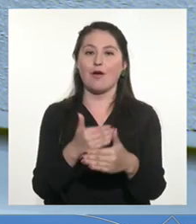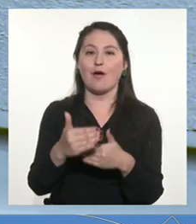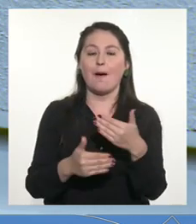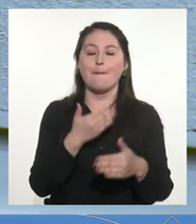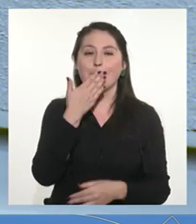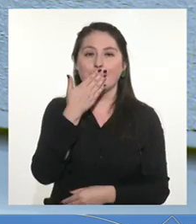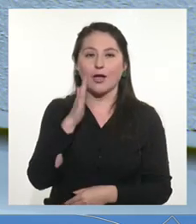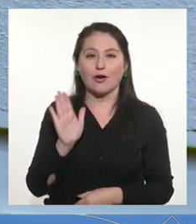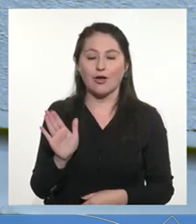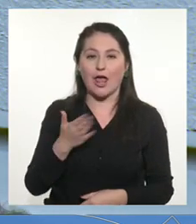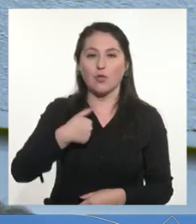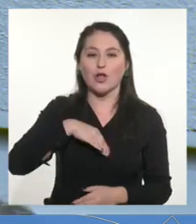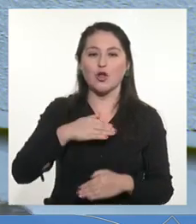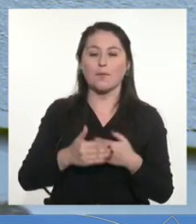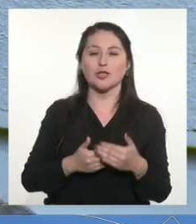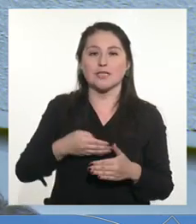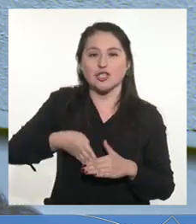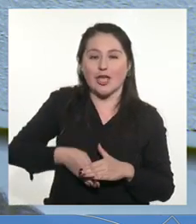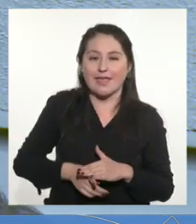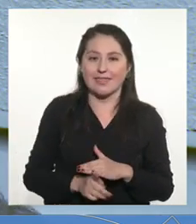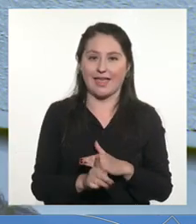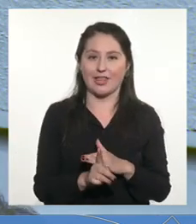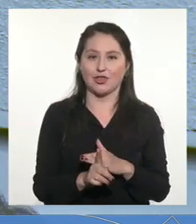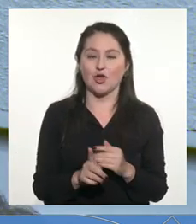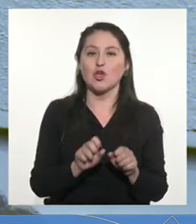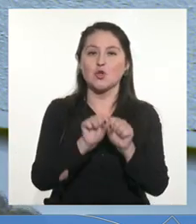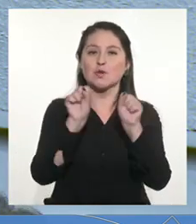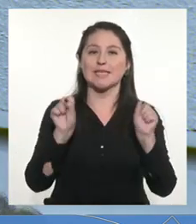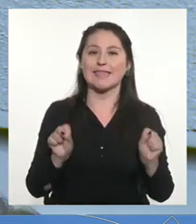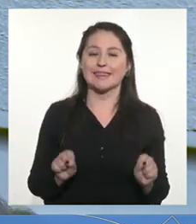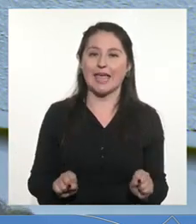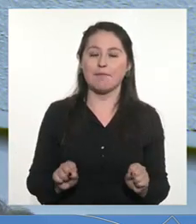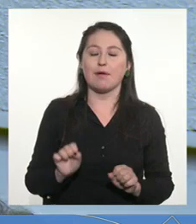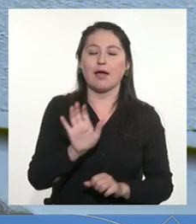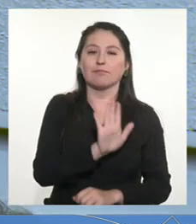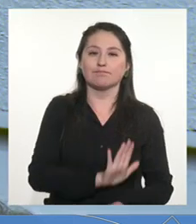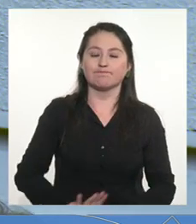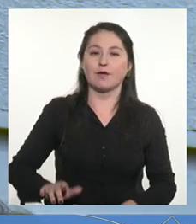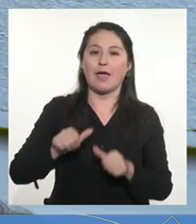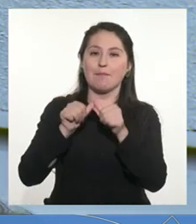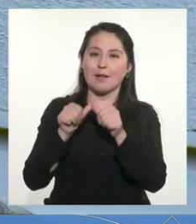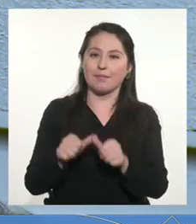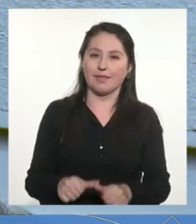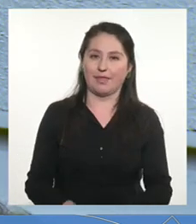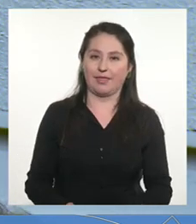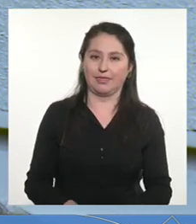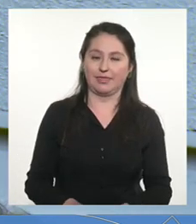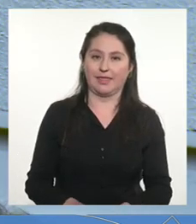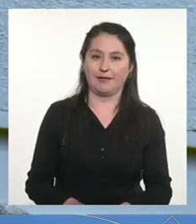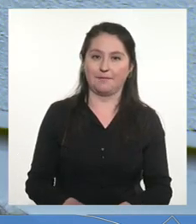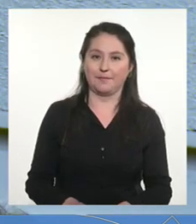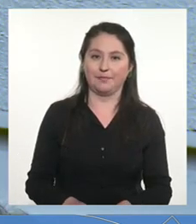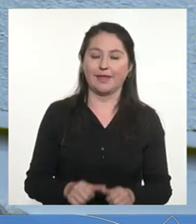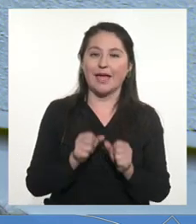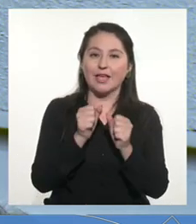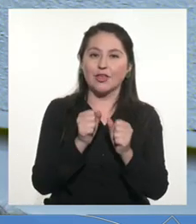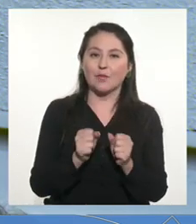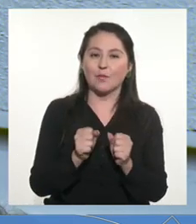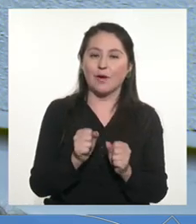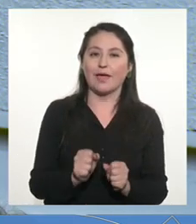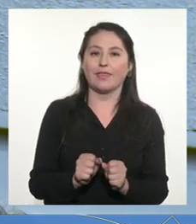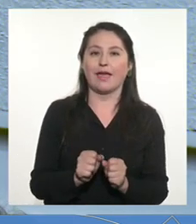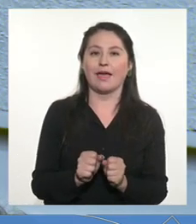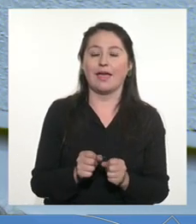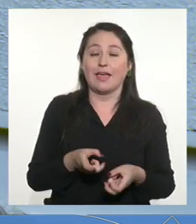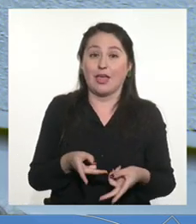producción y tener un sistema permanente auditable que permita velar sobre lo más importante este